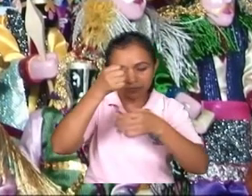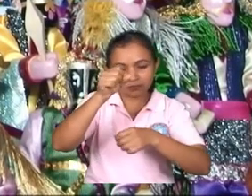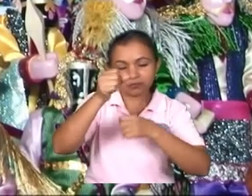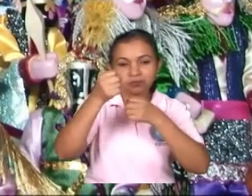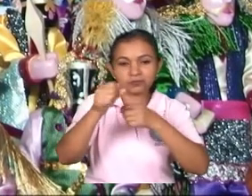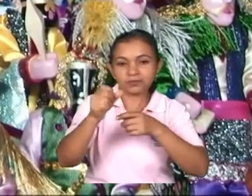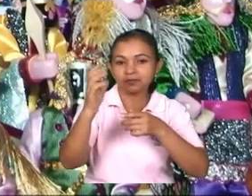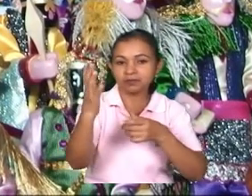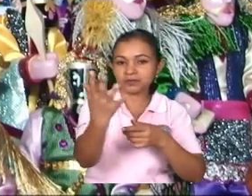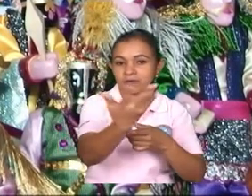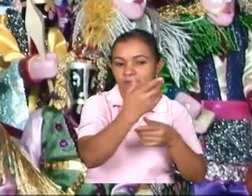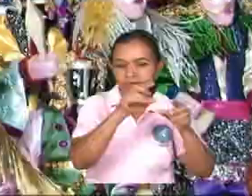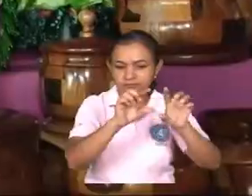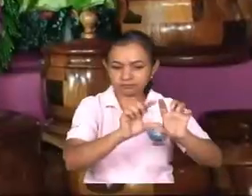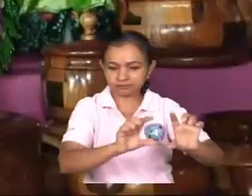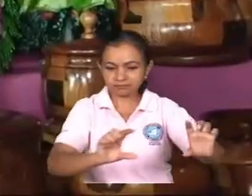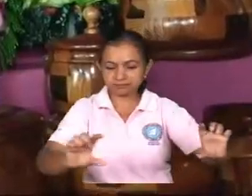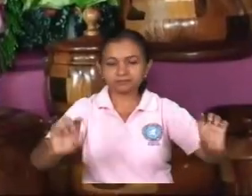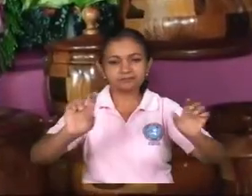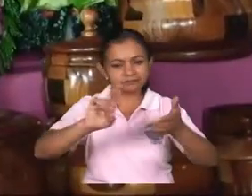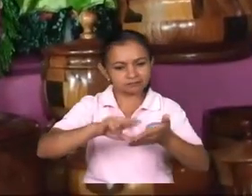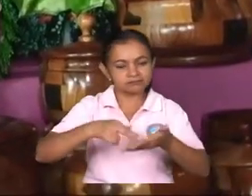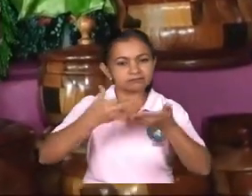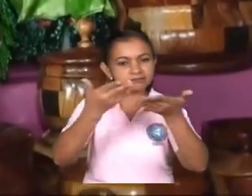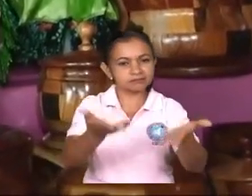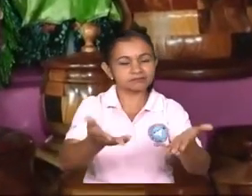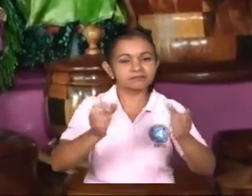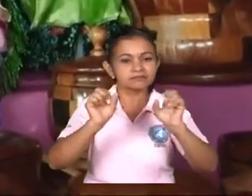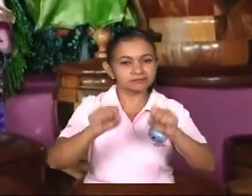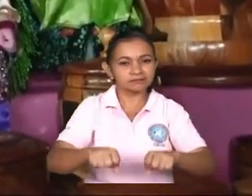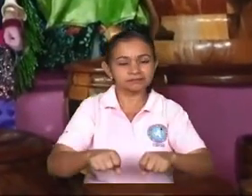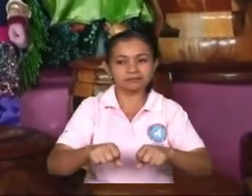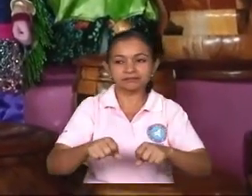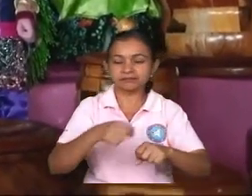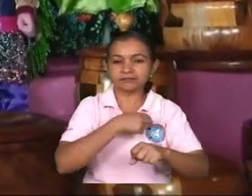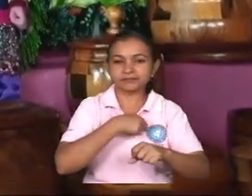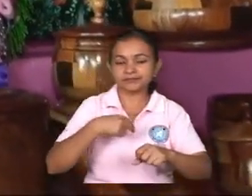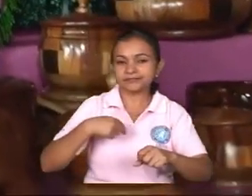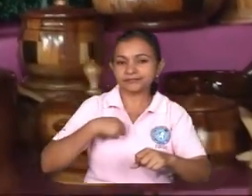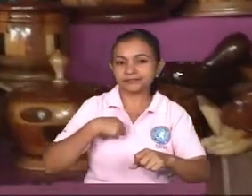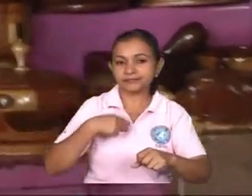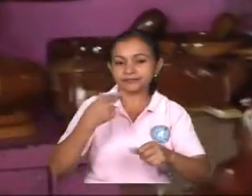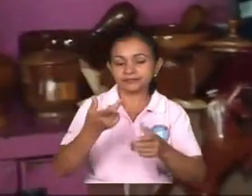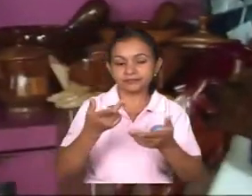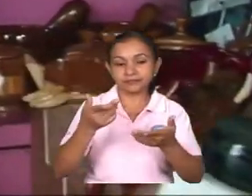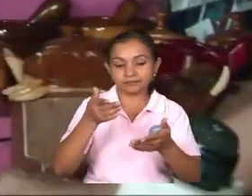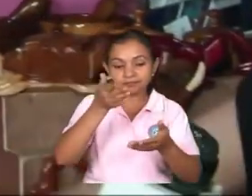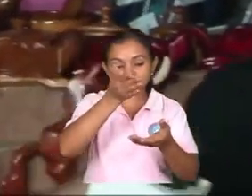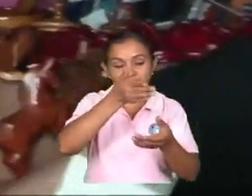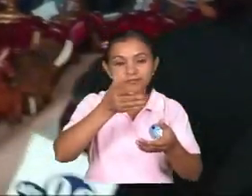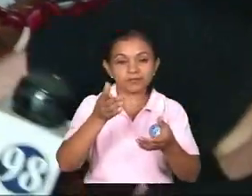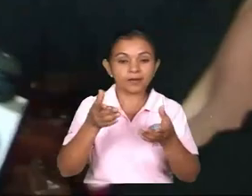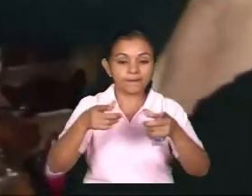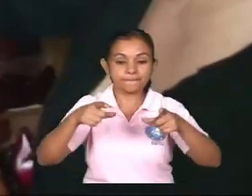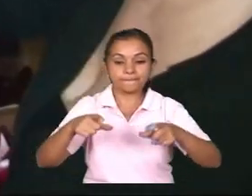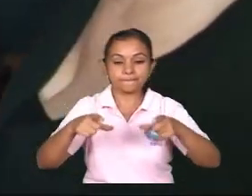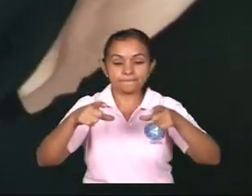está todo lo del huehuense. Inclusive hay para portar los platos, miren,